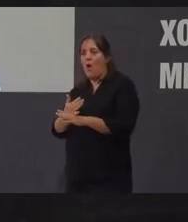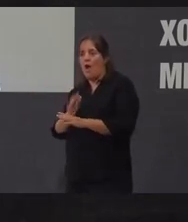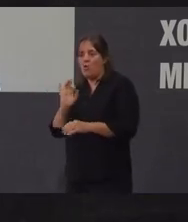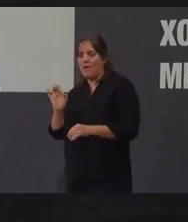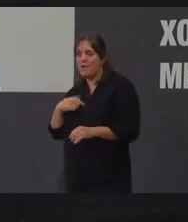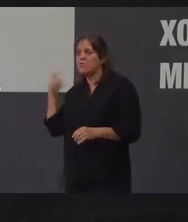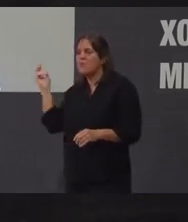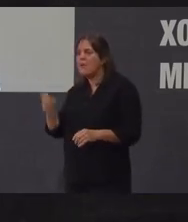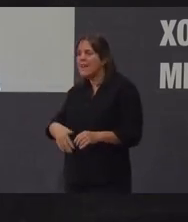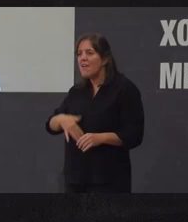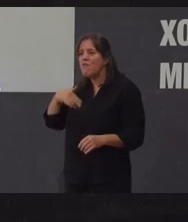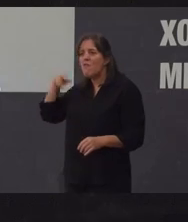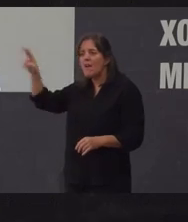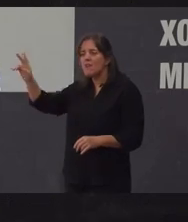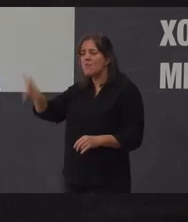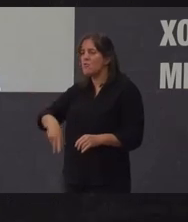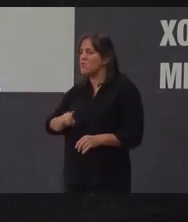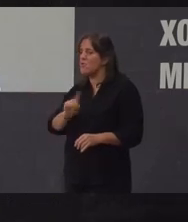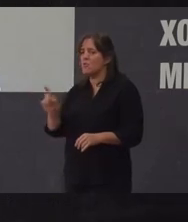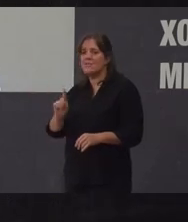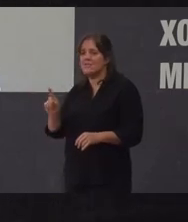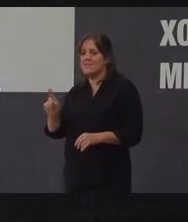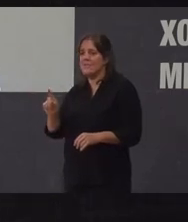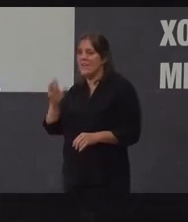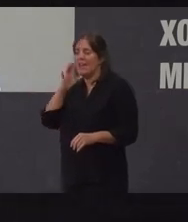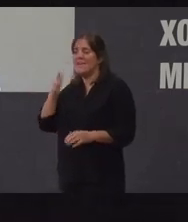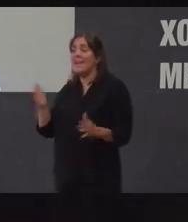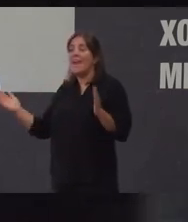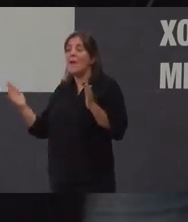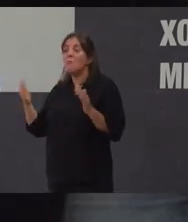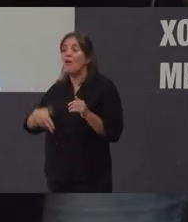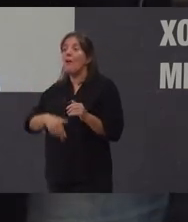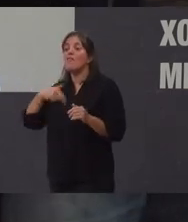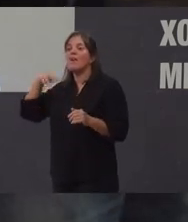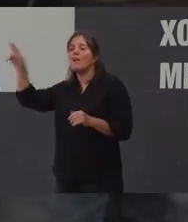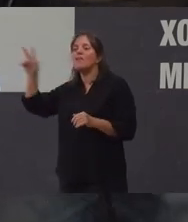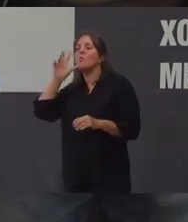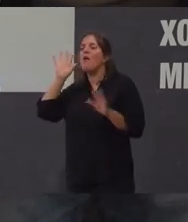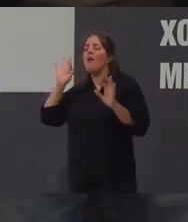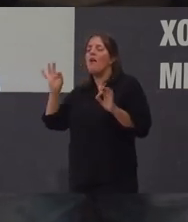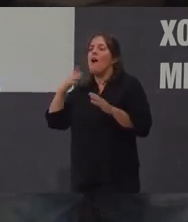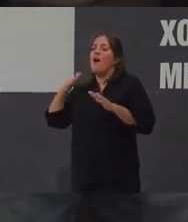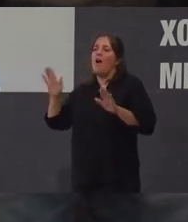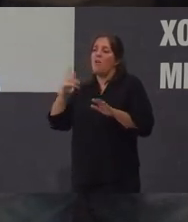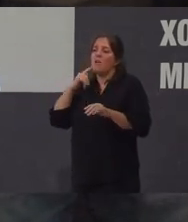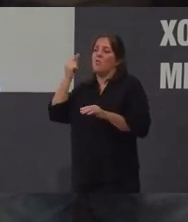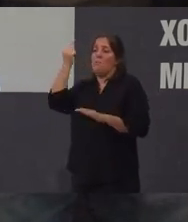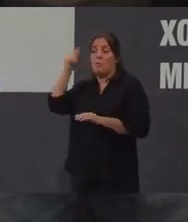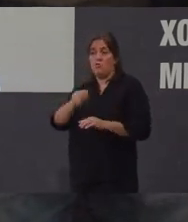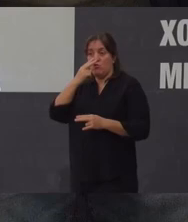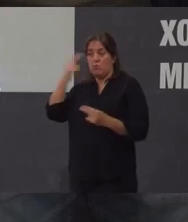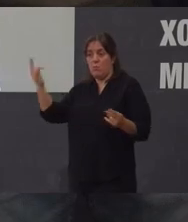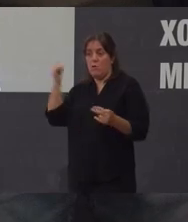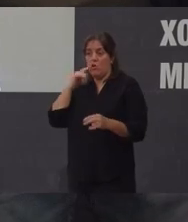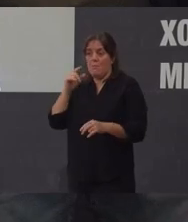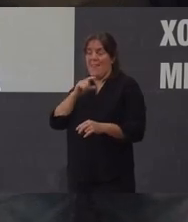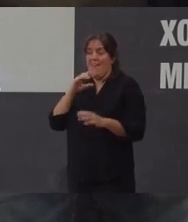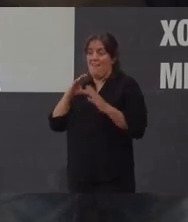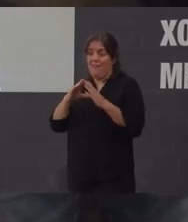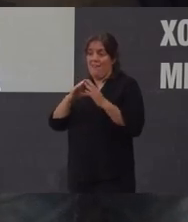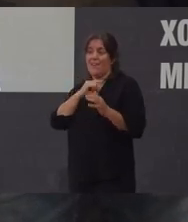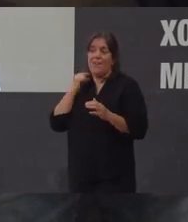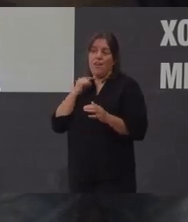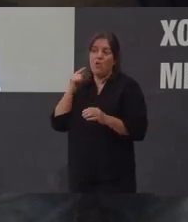non vende o franquismo. Quero dicir, no franquismo, ademais do presuposto público para o clero, que é o de menos, é que cada